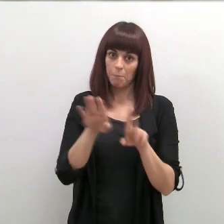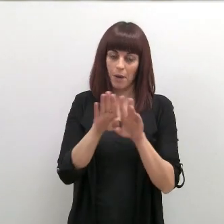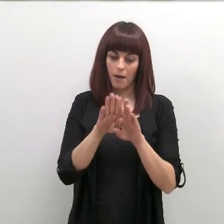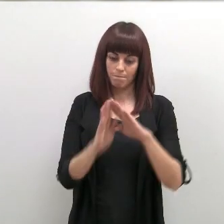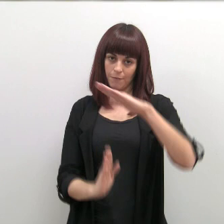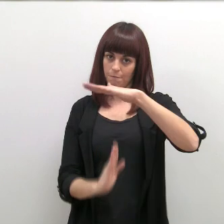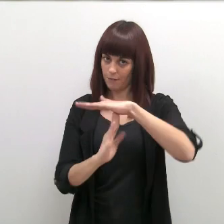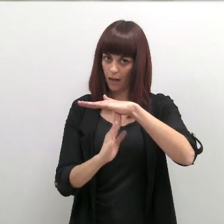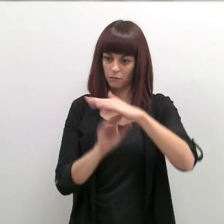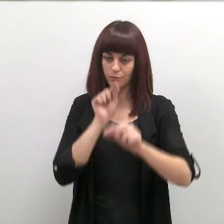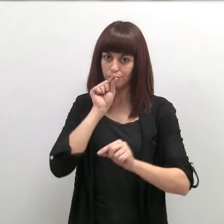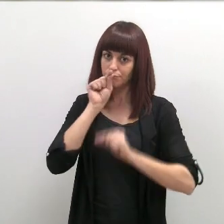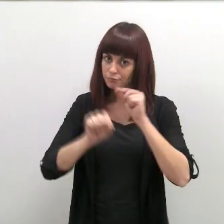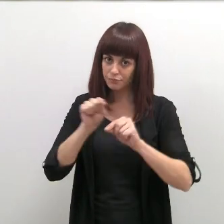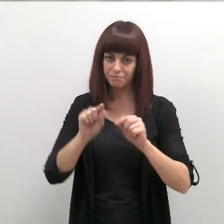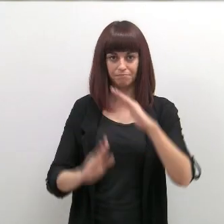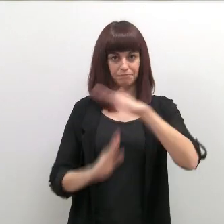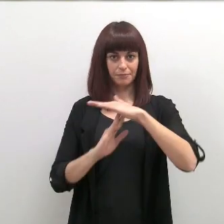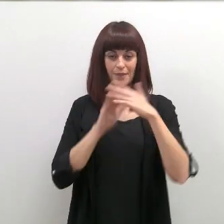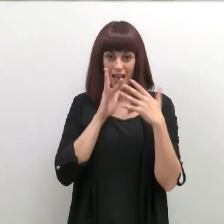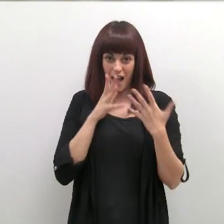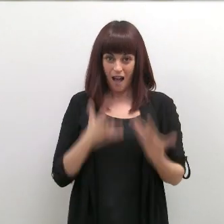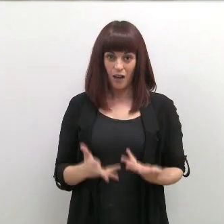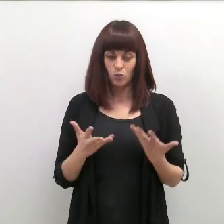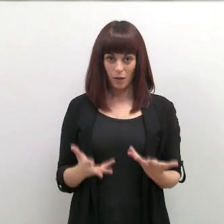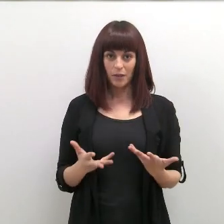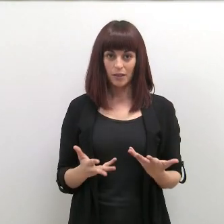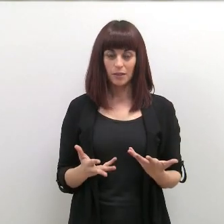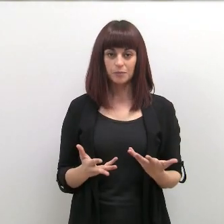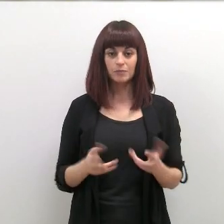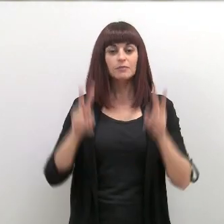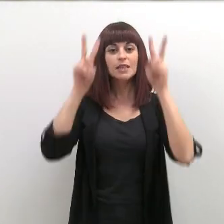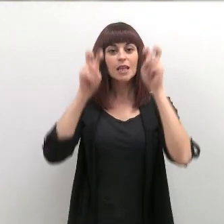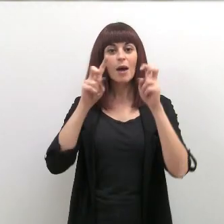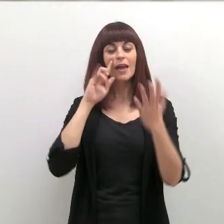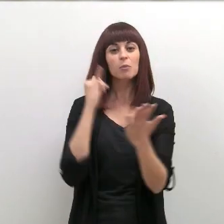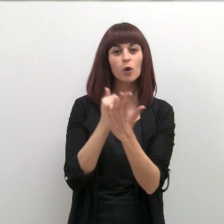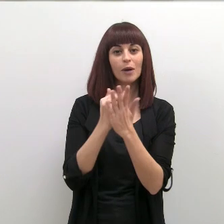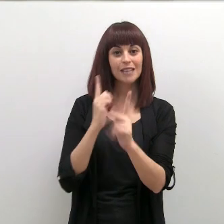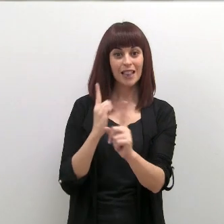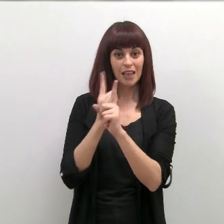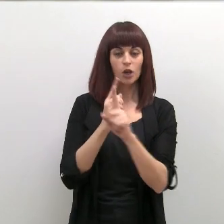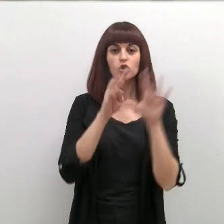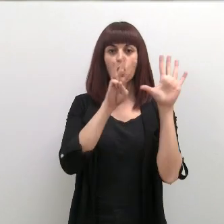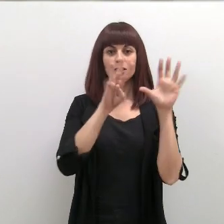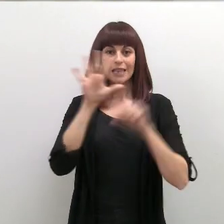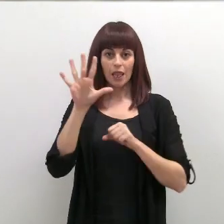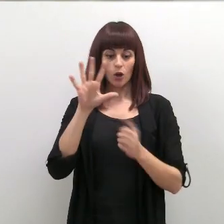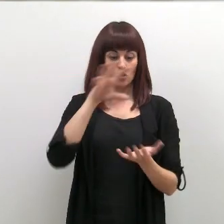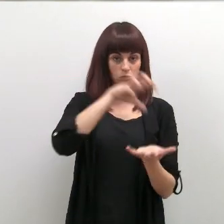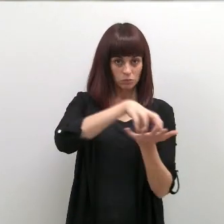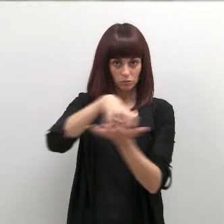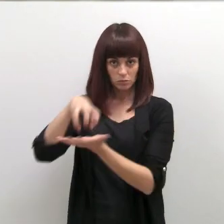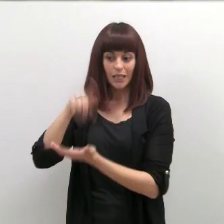el contagio. Actualmente tenemos para toma de test de antígeno 85 puntos en todos